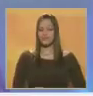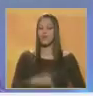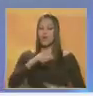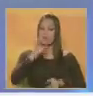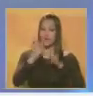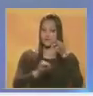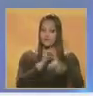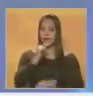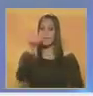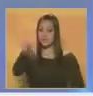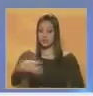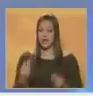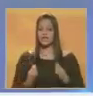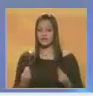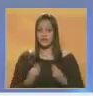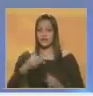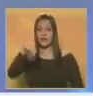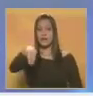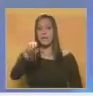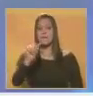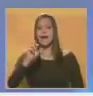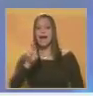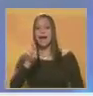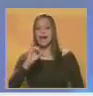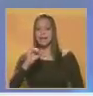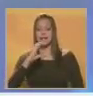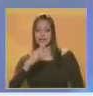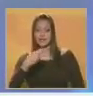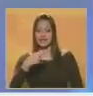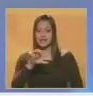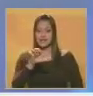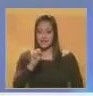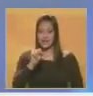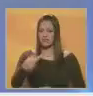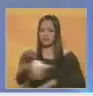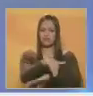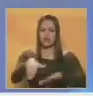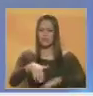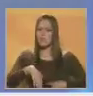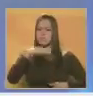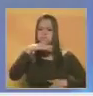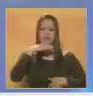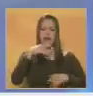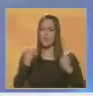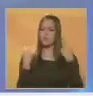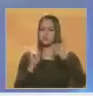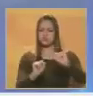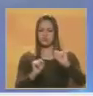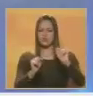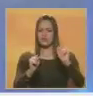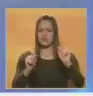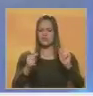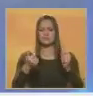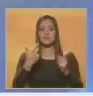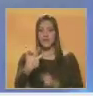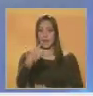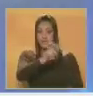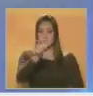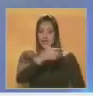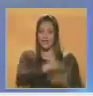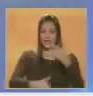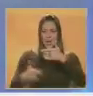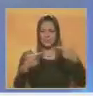Cambiamos de tema porque habitantes de Mariches trancaron la carretera Petare-Santa Lucía en rechazo a las recientes invasiones. Denunciaron que 3 personas resultaron heridas durante